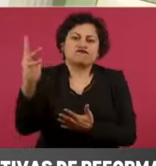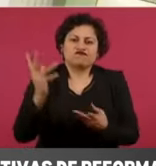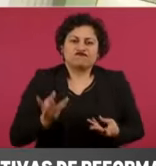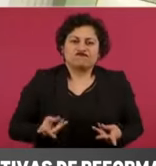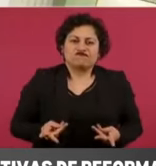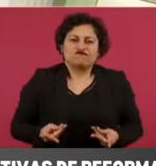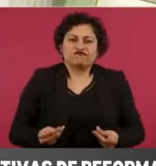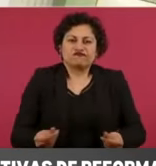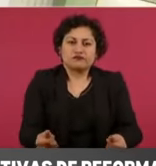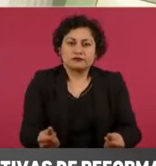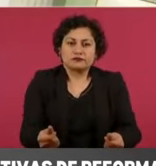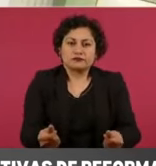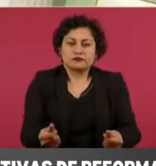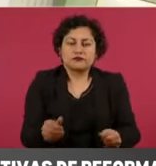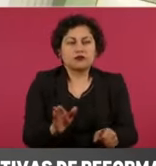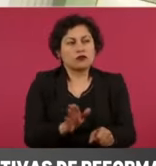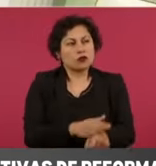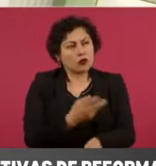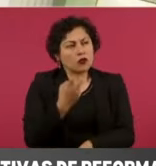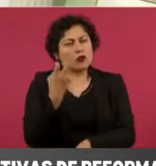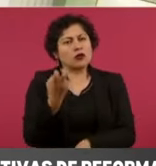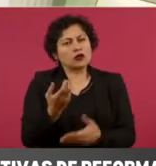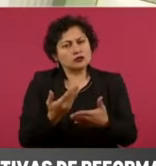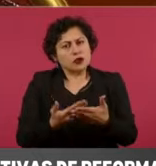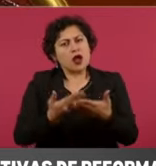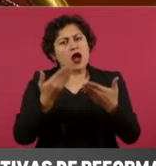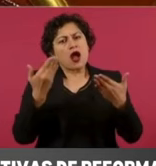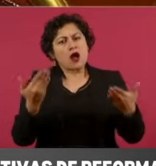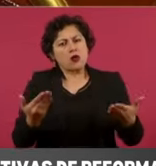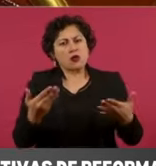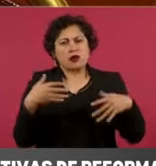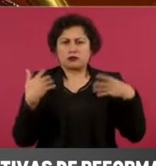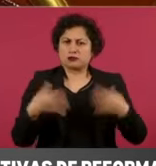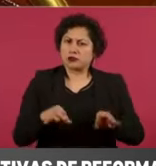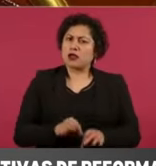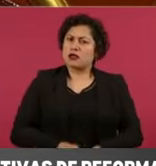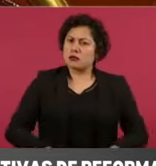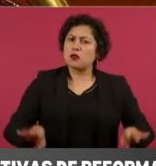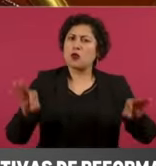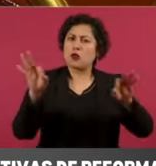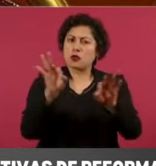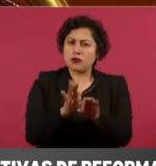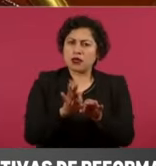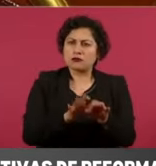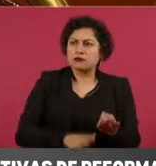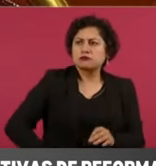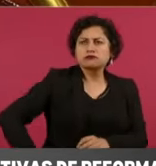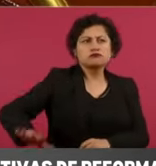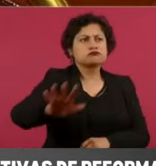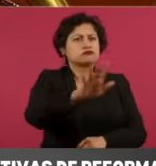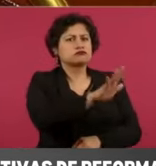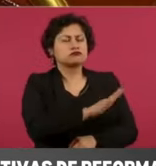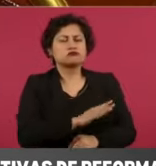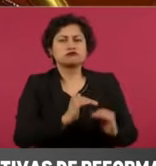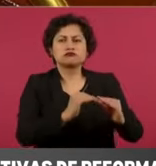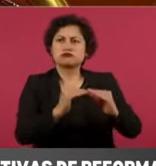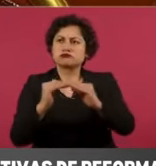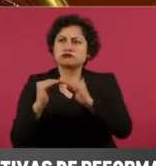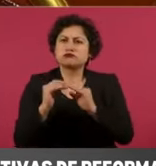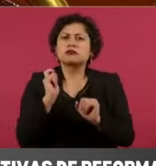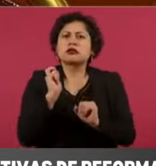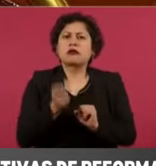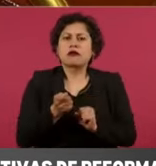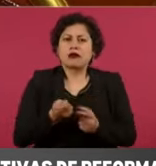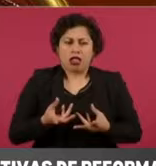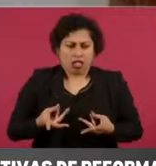mejor distribución de la riqueza, del ingreso y del presupuesto es hoy una de